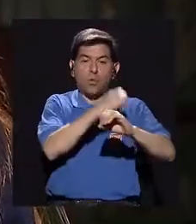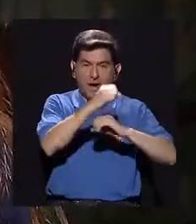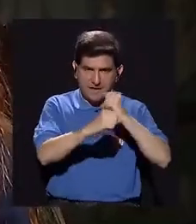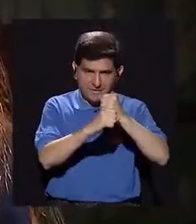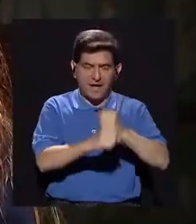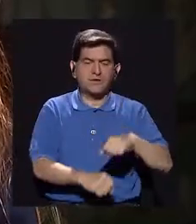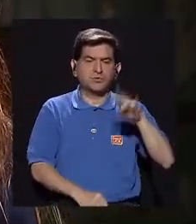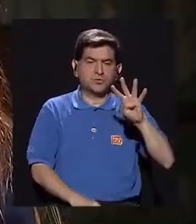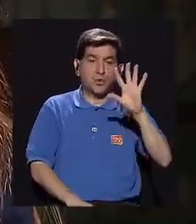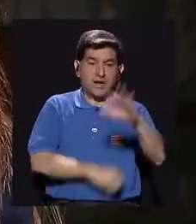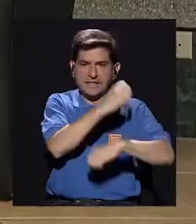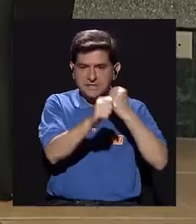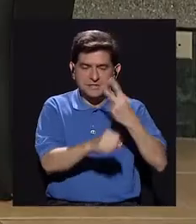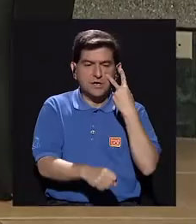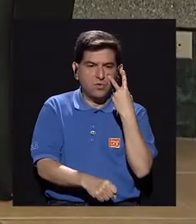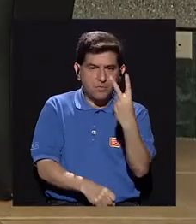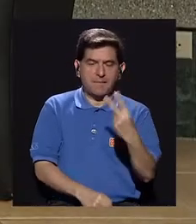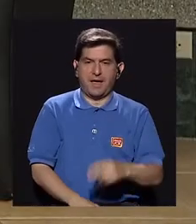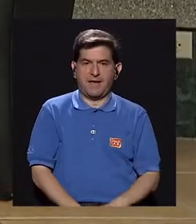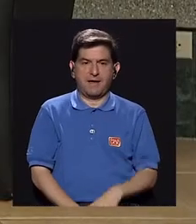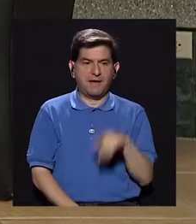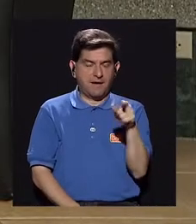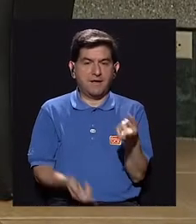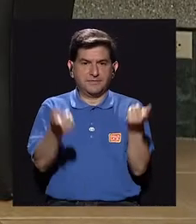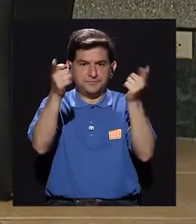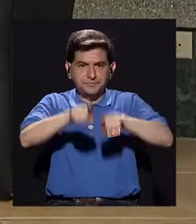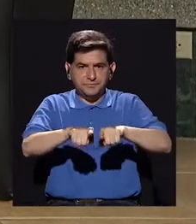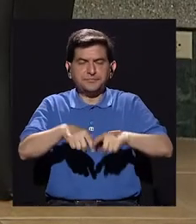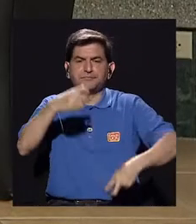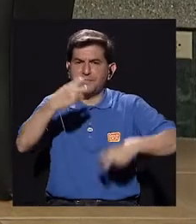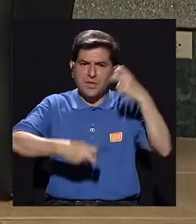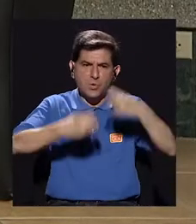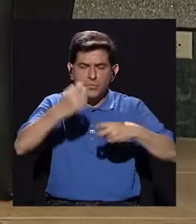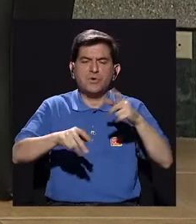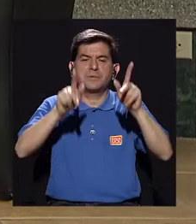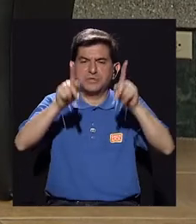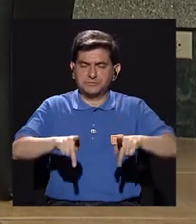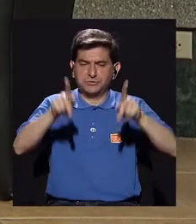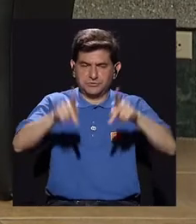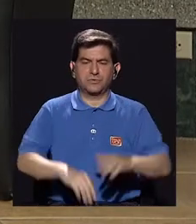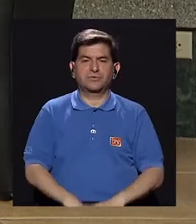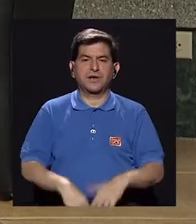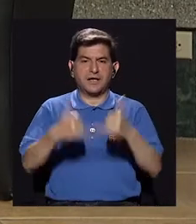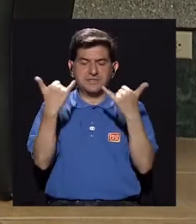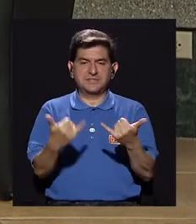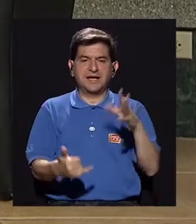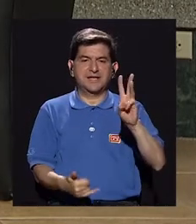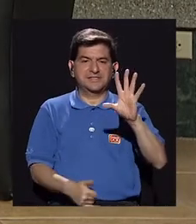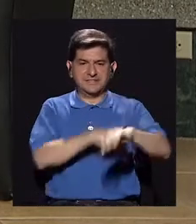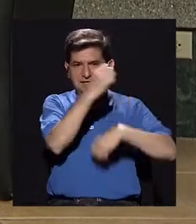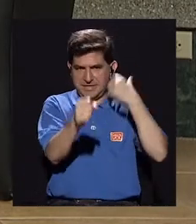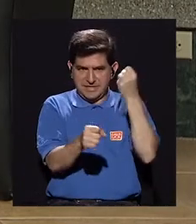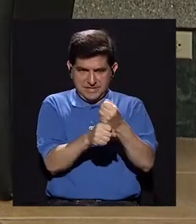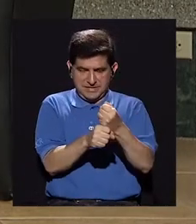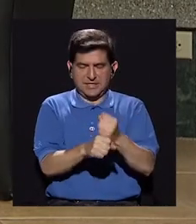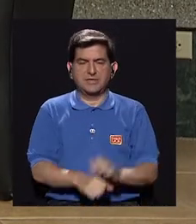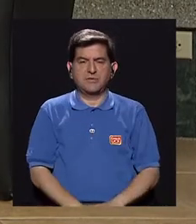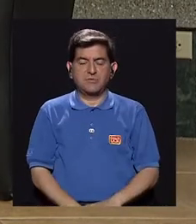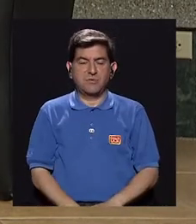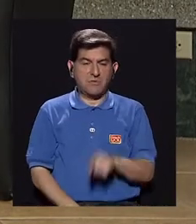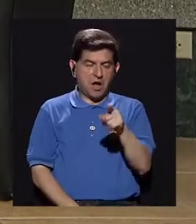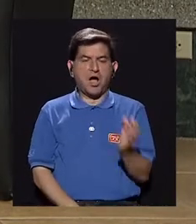los 40, 45, estamos viendo, digamos, ya complicaciones de estos pacientes. Y ya a los 65 años,